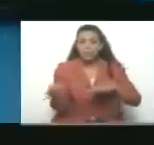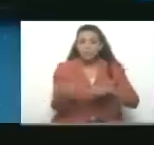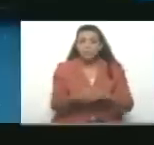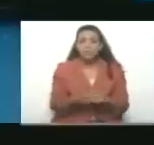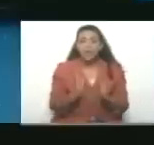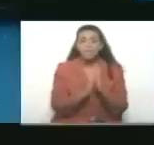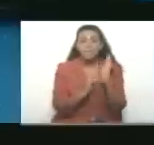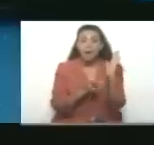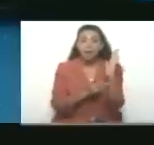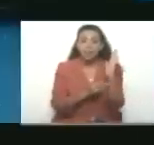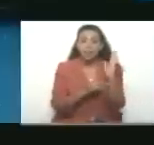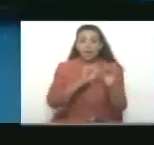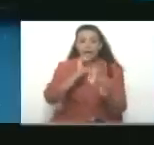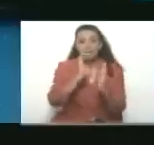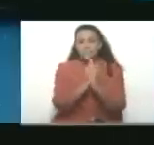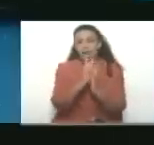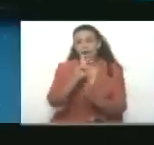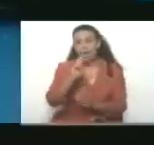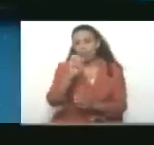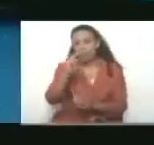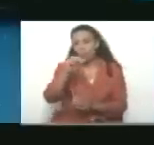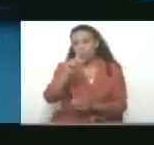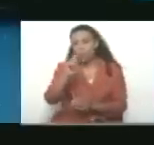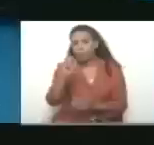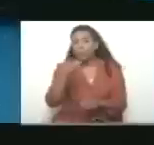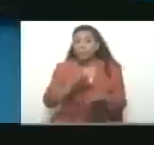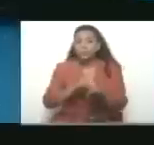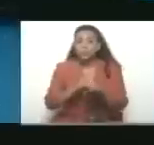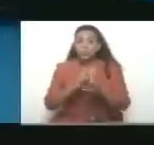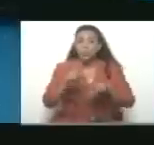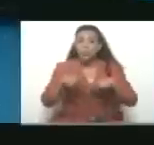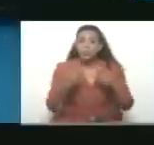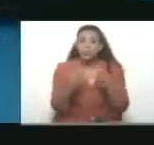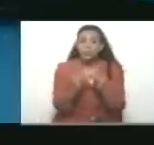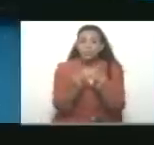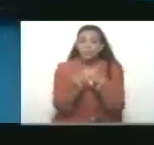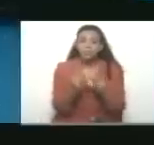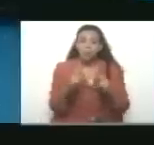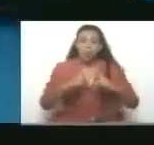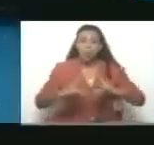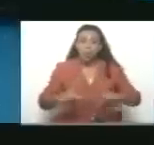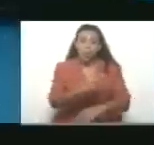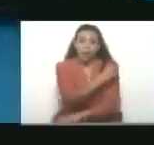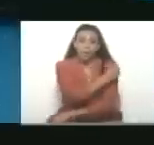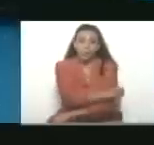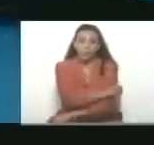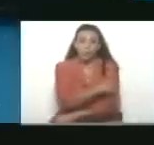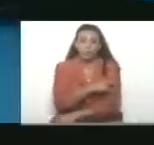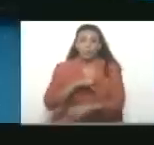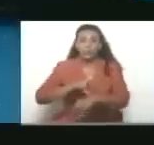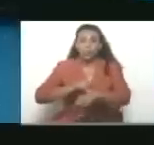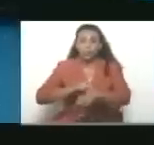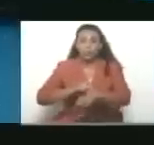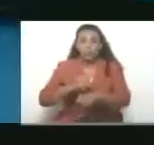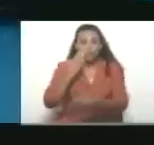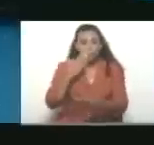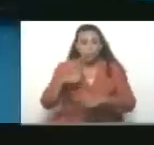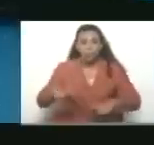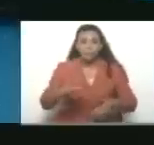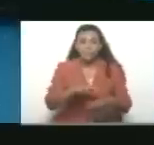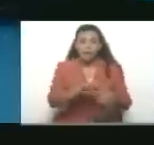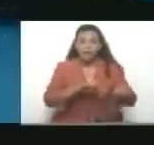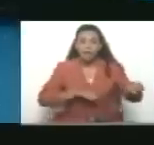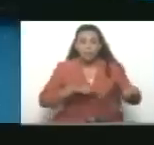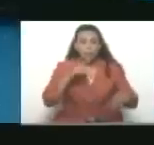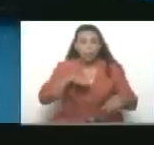parroquia San Antonio del táchira solicitó eh la rehabilitación de centros de salud como el hospital Dr Samuel d orí moldoni